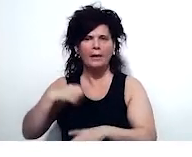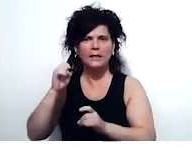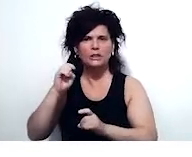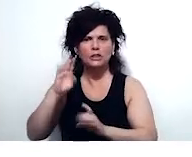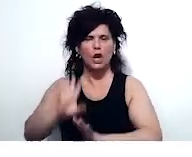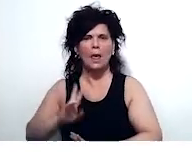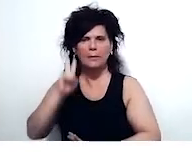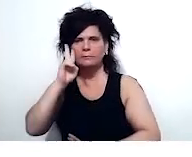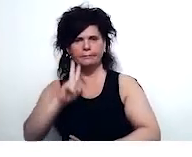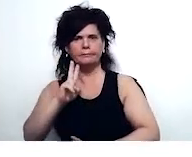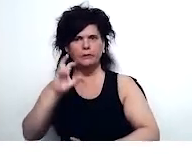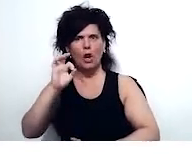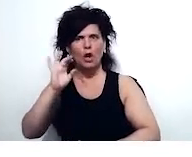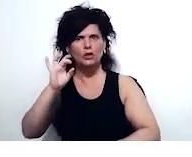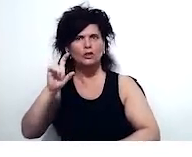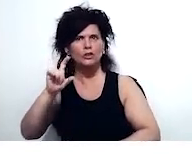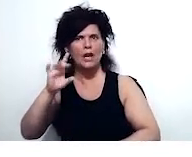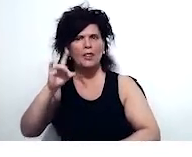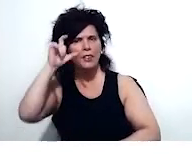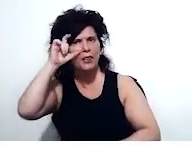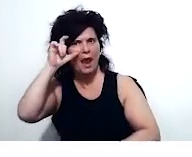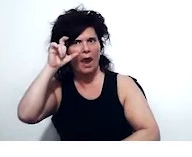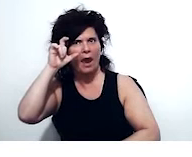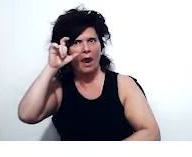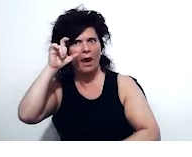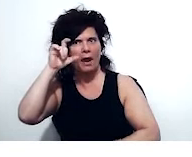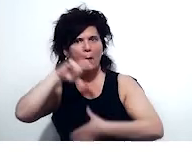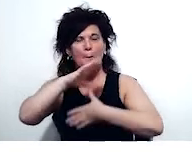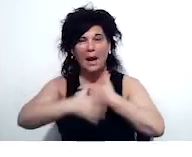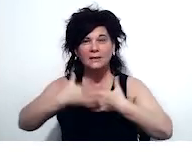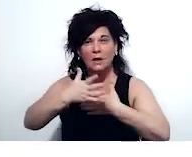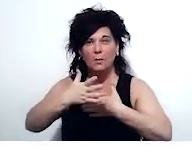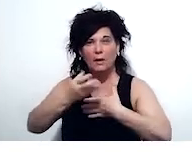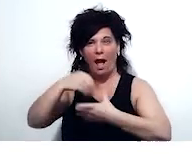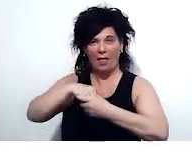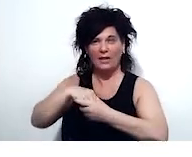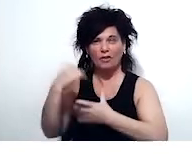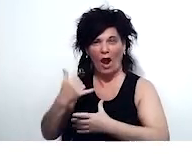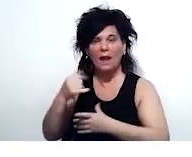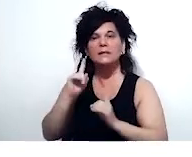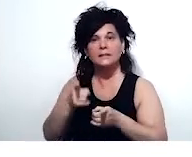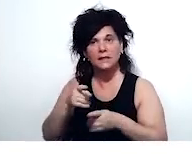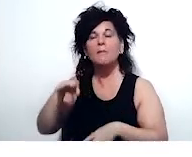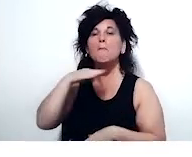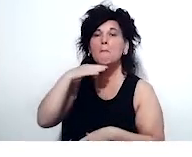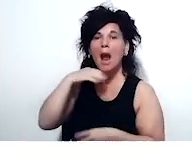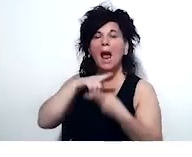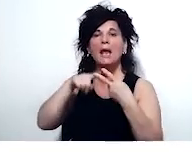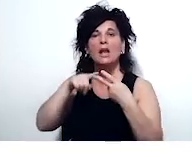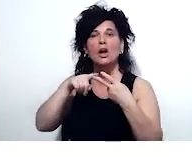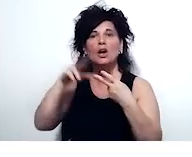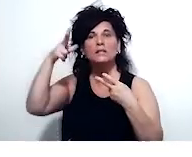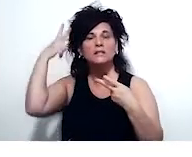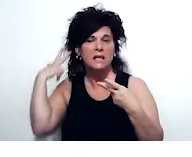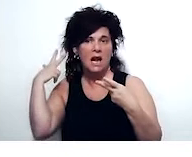OCDE. ¿Hay países de América Latina en la OCDE? Sí. México y Chile son países de la OCDE. Pueden ver la página de la OCDE,